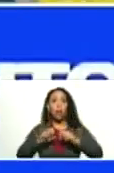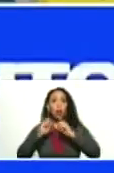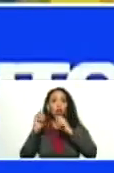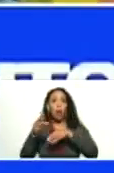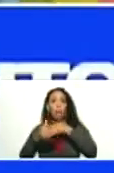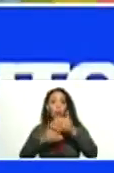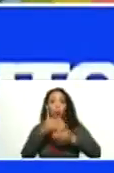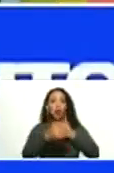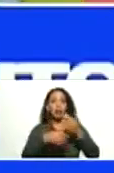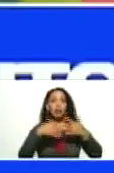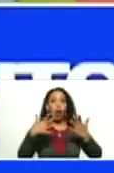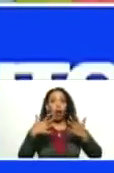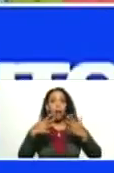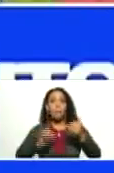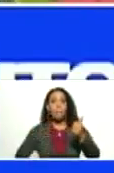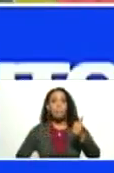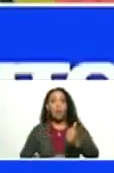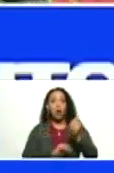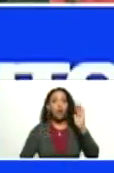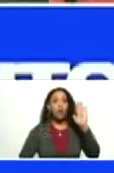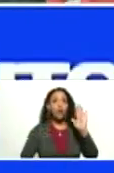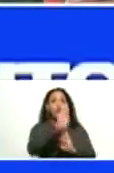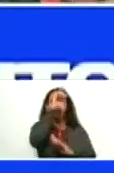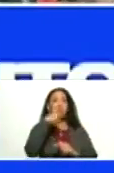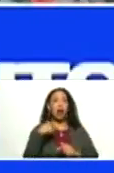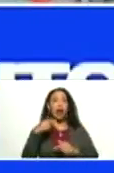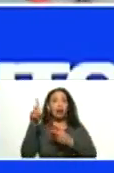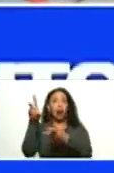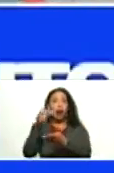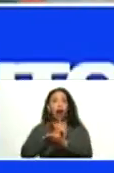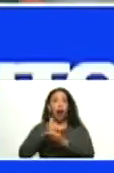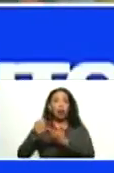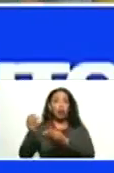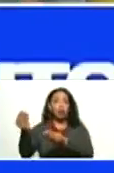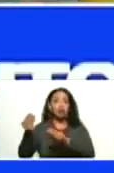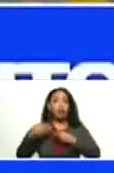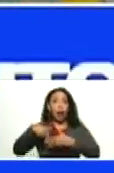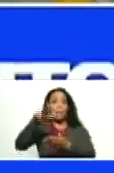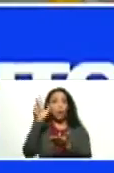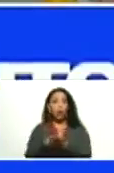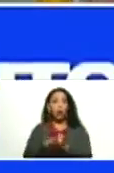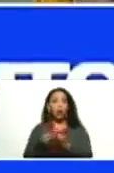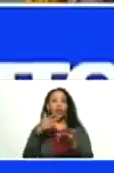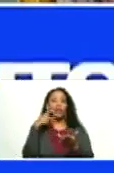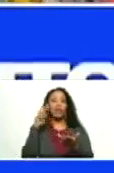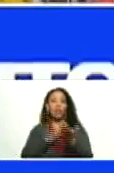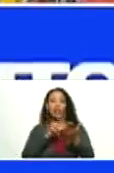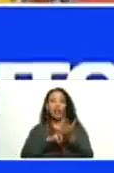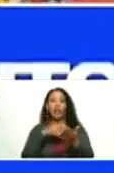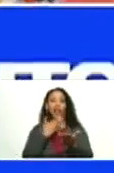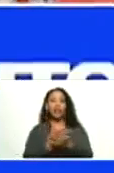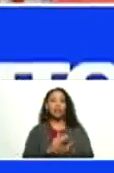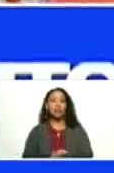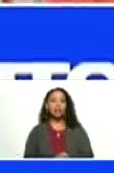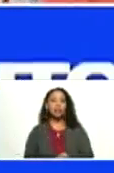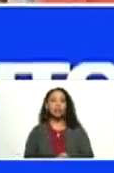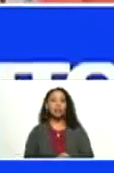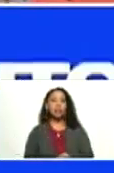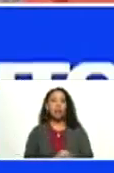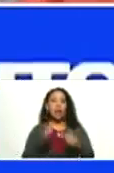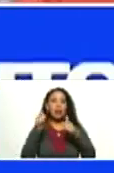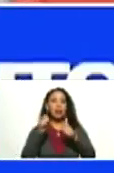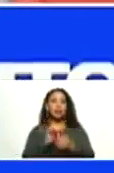de impulsar mi negocio. Y con este crédito que nos han otorgado, de verdad que... Qué bueno, bueno, aquí lo que nosotros vamos